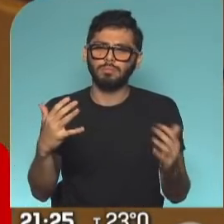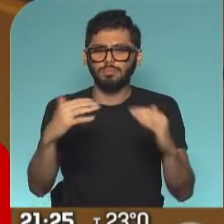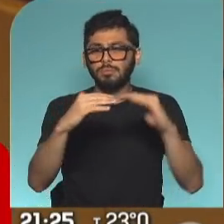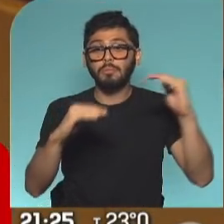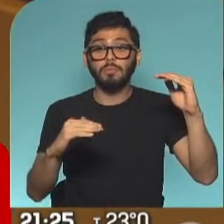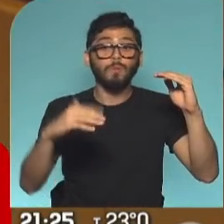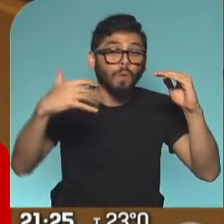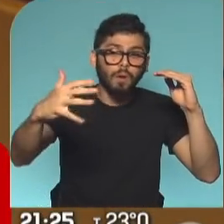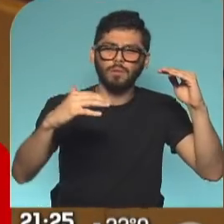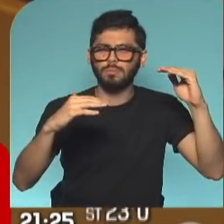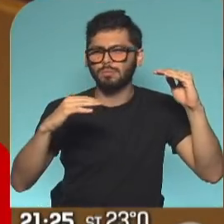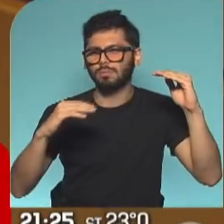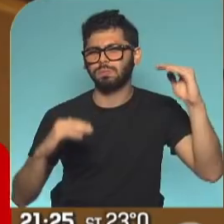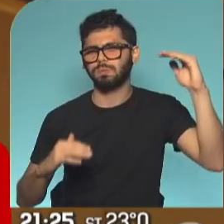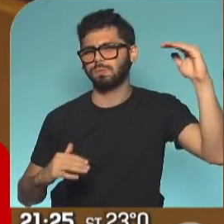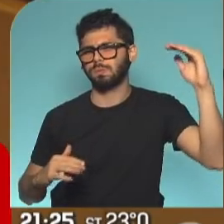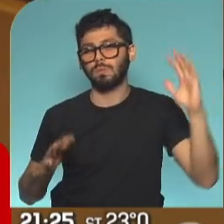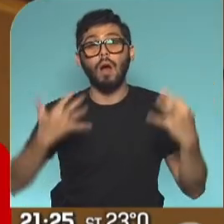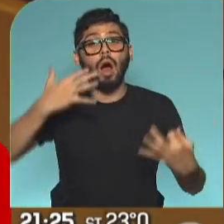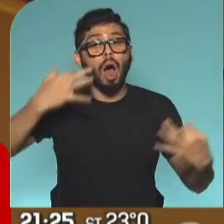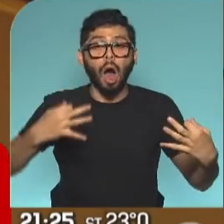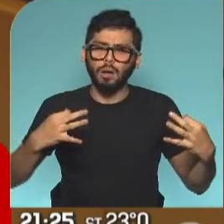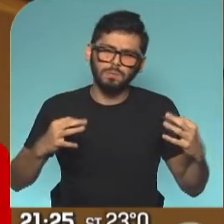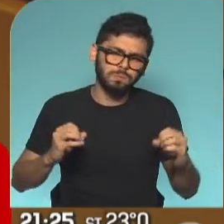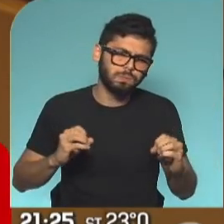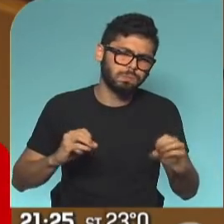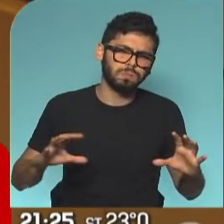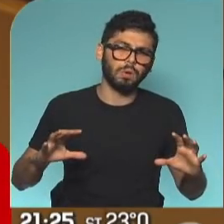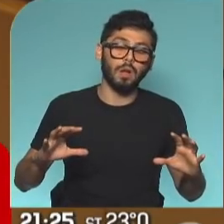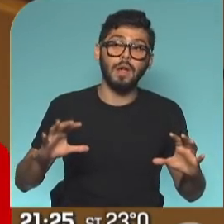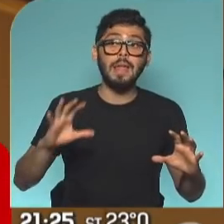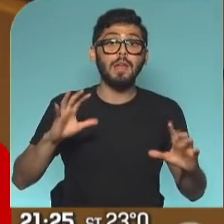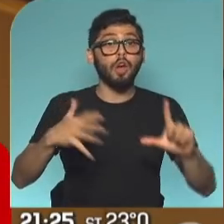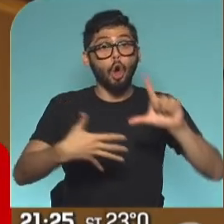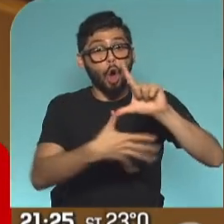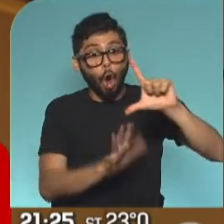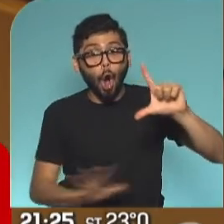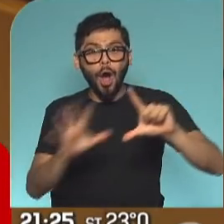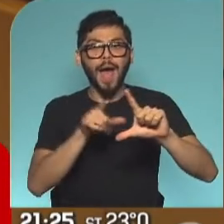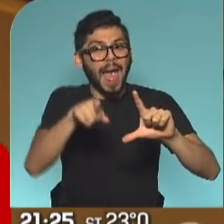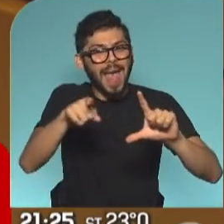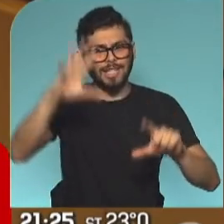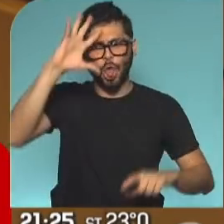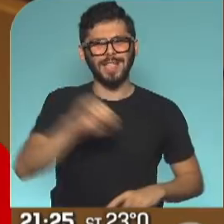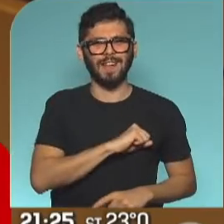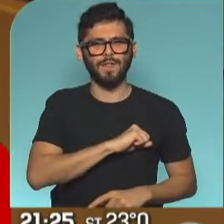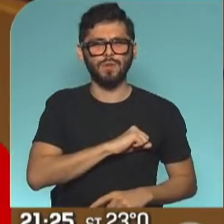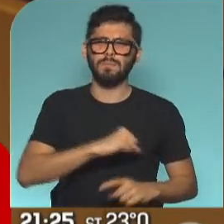más injusticia. Ese es el desafío que tenemos como continente. Primero,